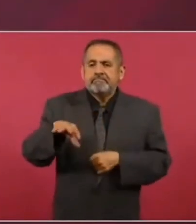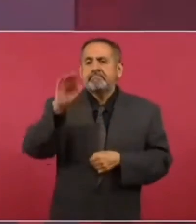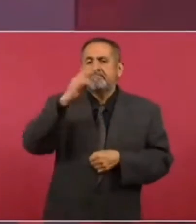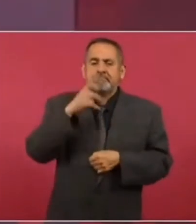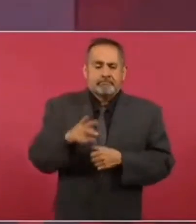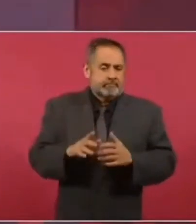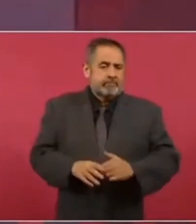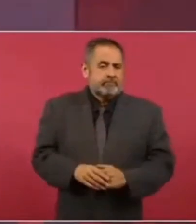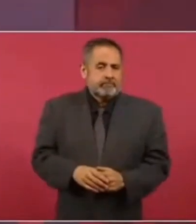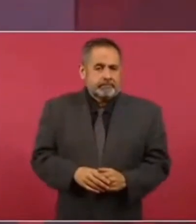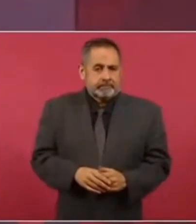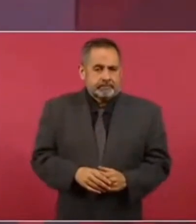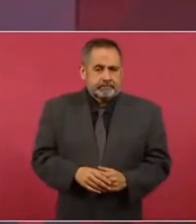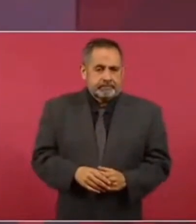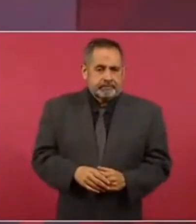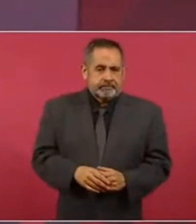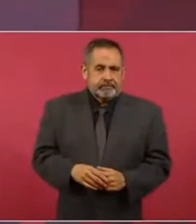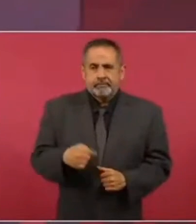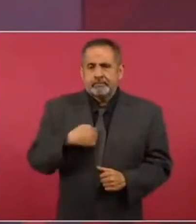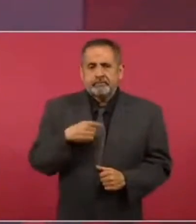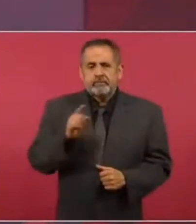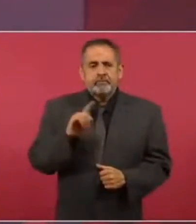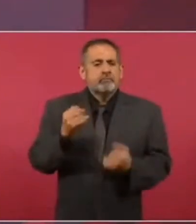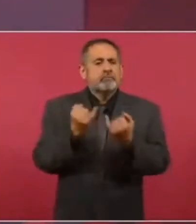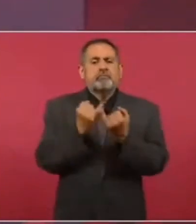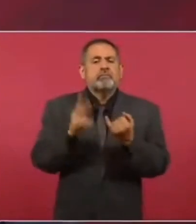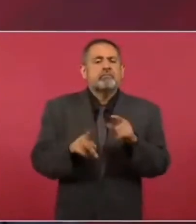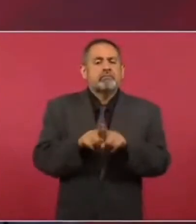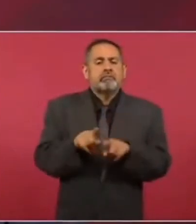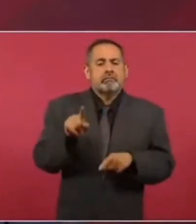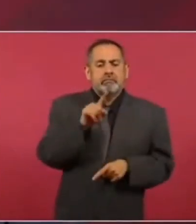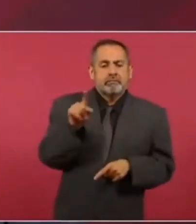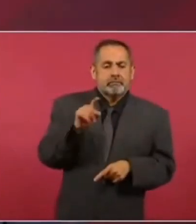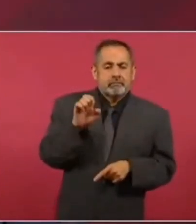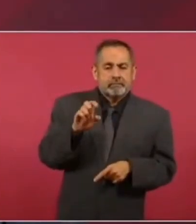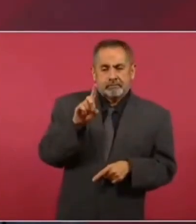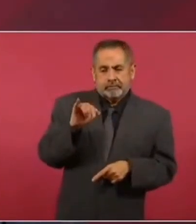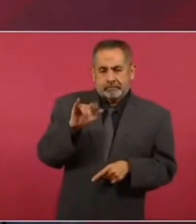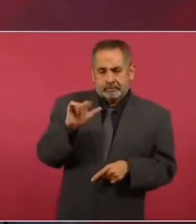No voy a actuar como lo hizo Zedillo,